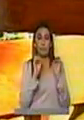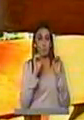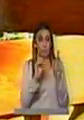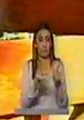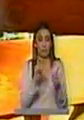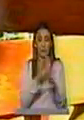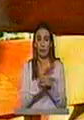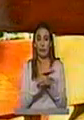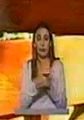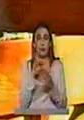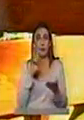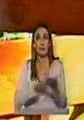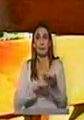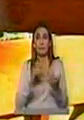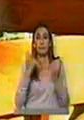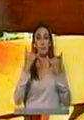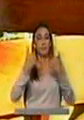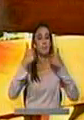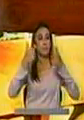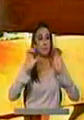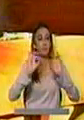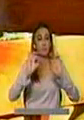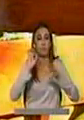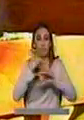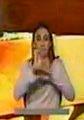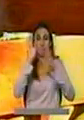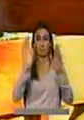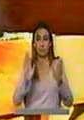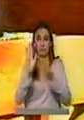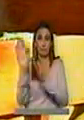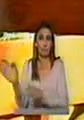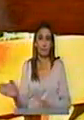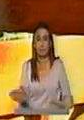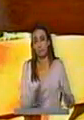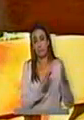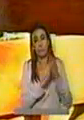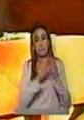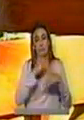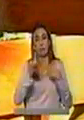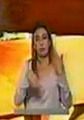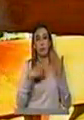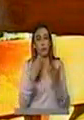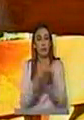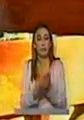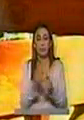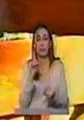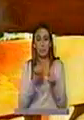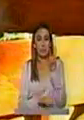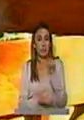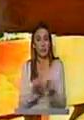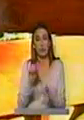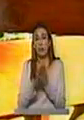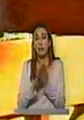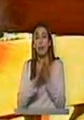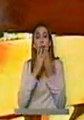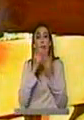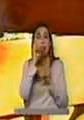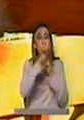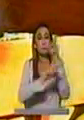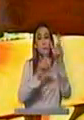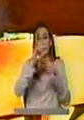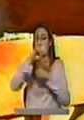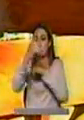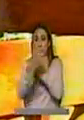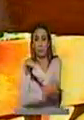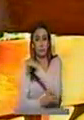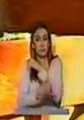país azteca, ¿no? Sí, en buena hora por el país, en buena hora también por los ciudadanos extranjeros que tienen ahora esta mayor posibilidad de poder